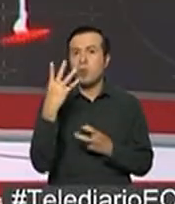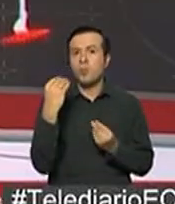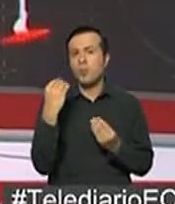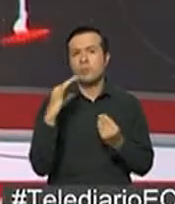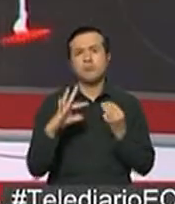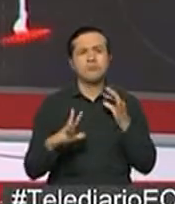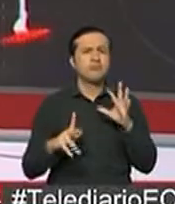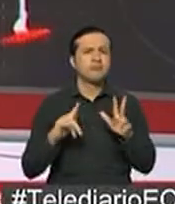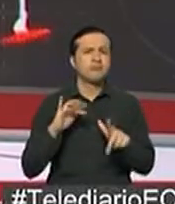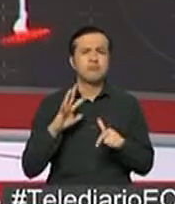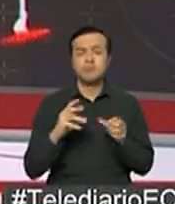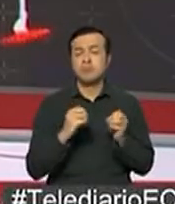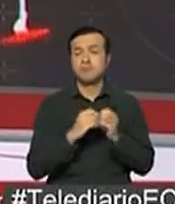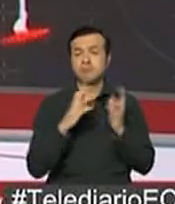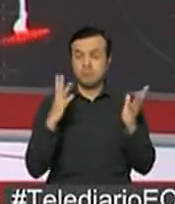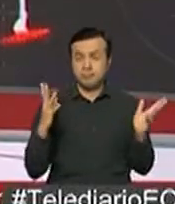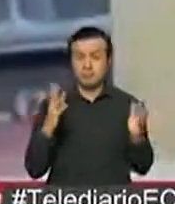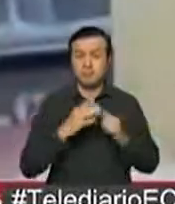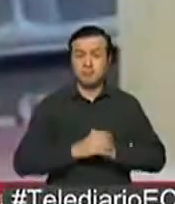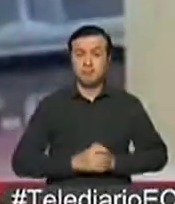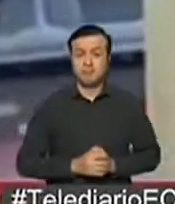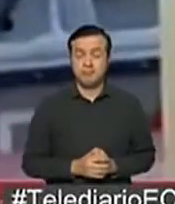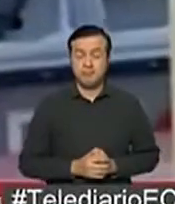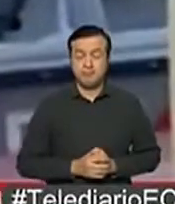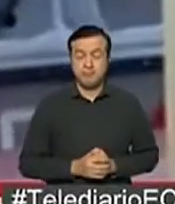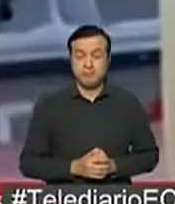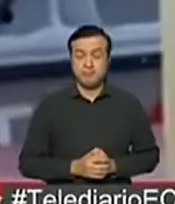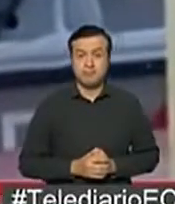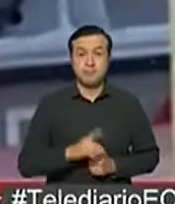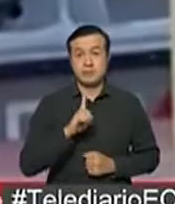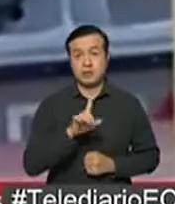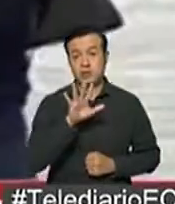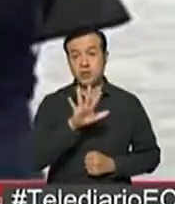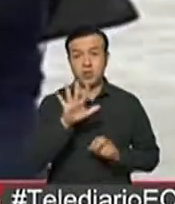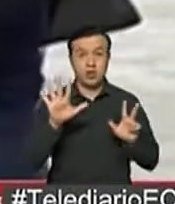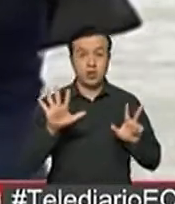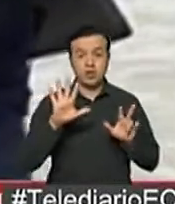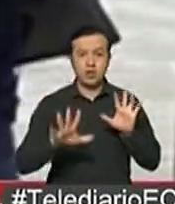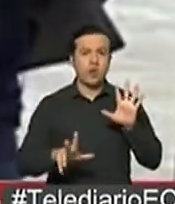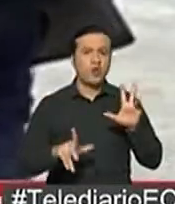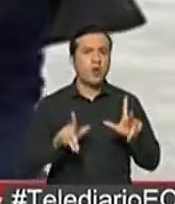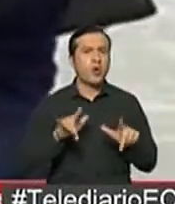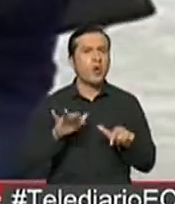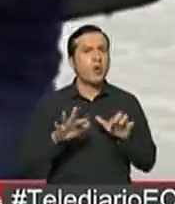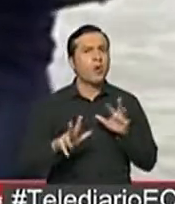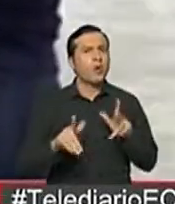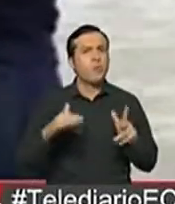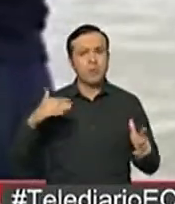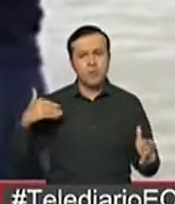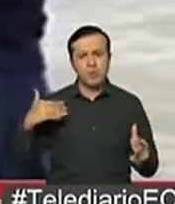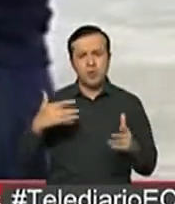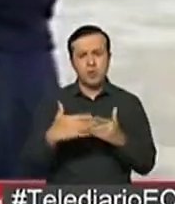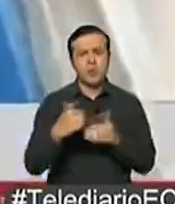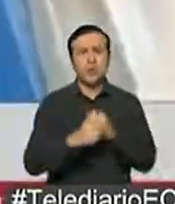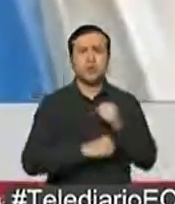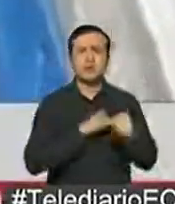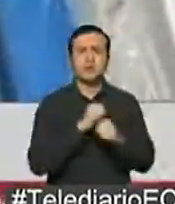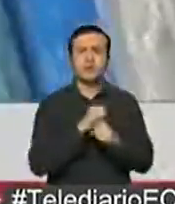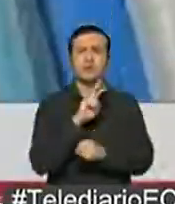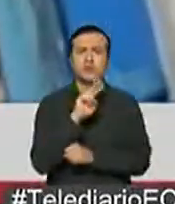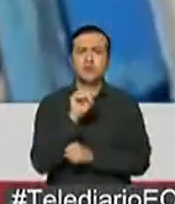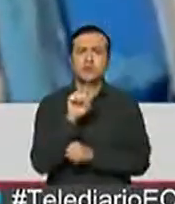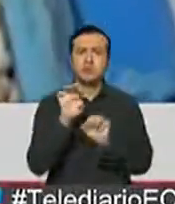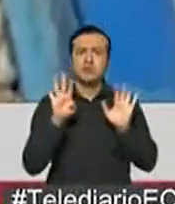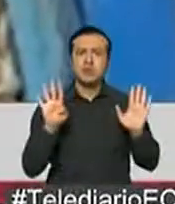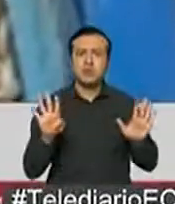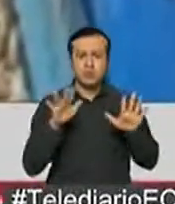delincuencia organizada 158 actos delictivos se registraron en 2019 en guayas y el oro contra